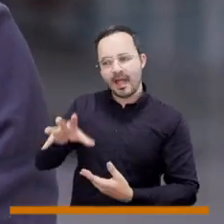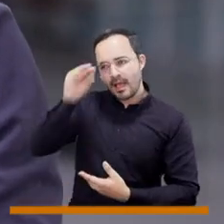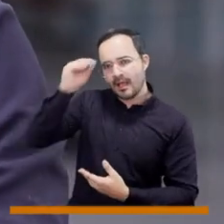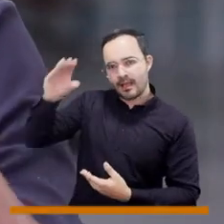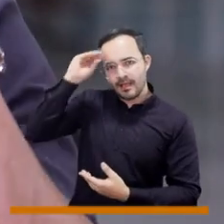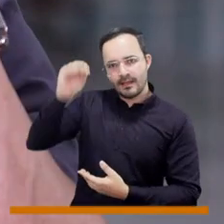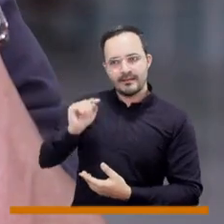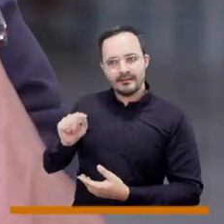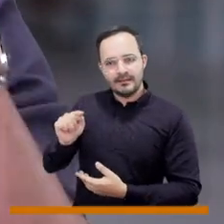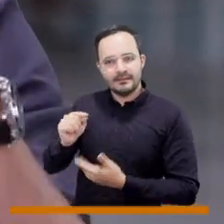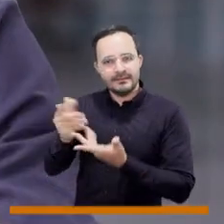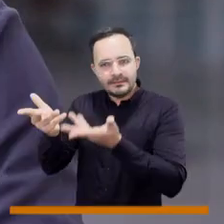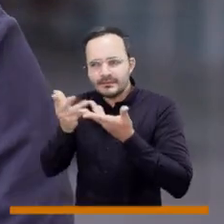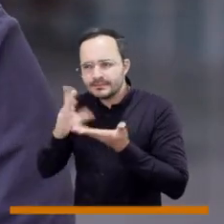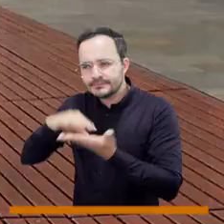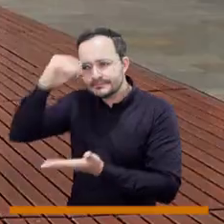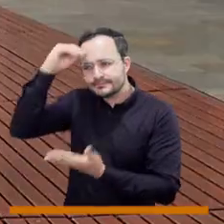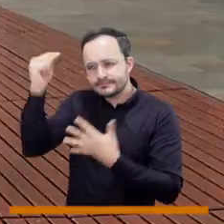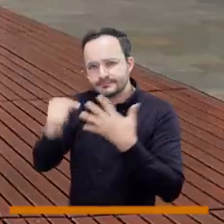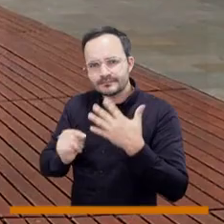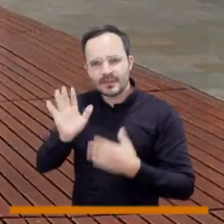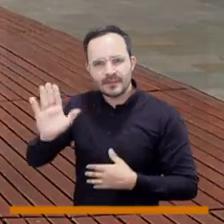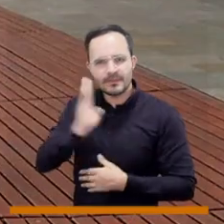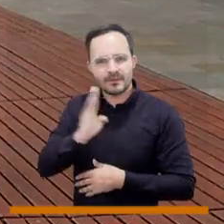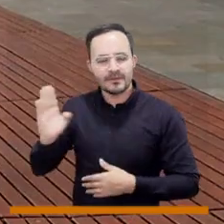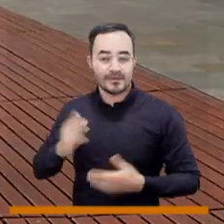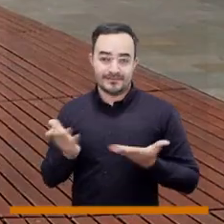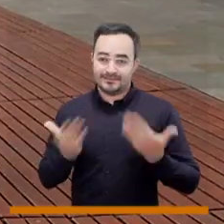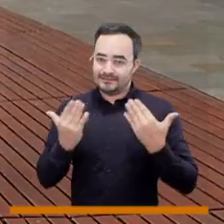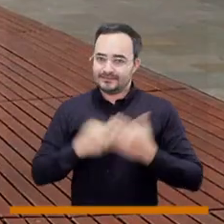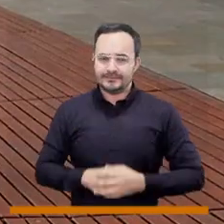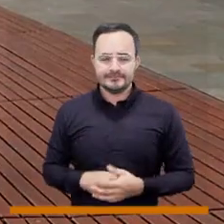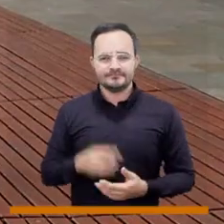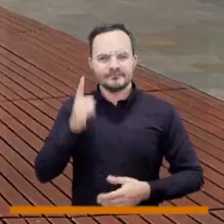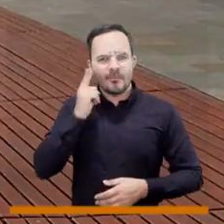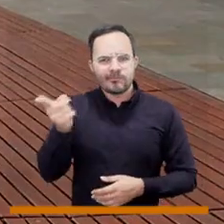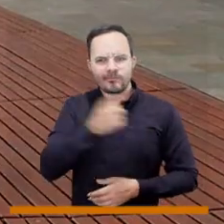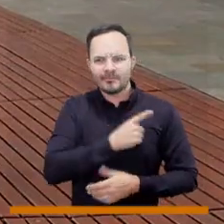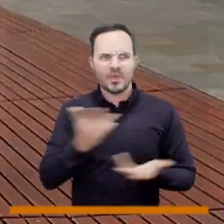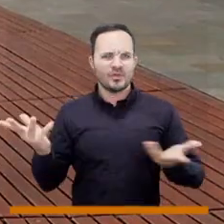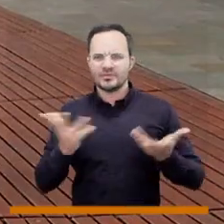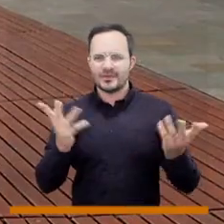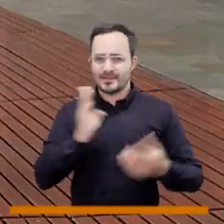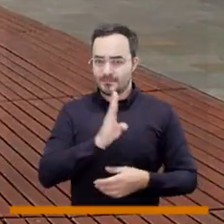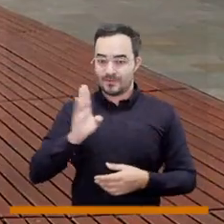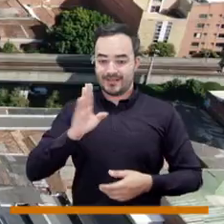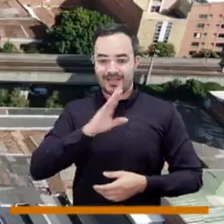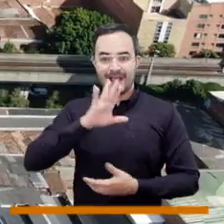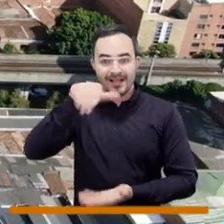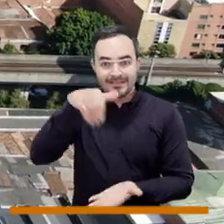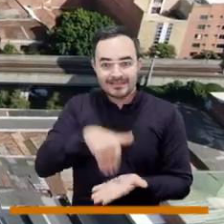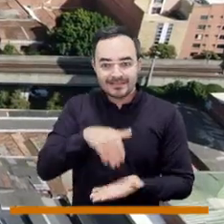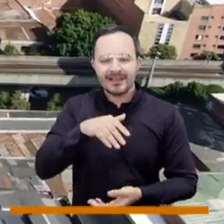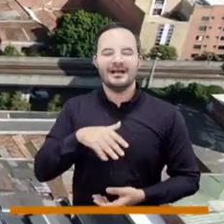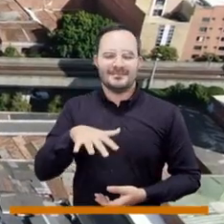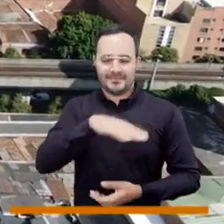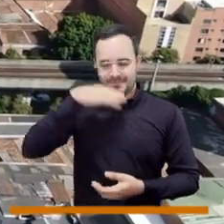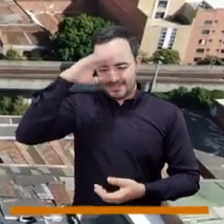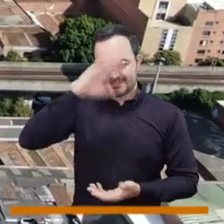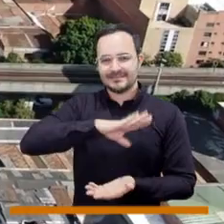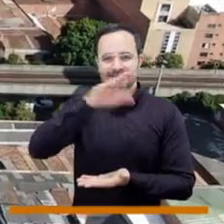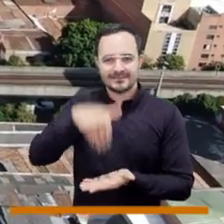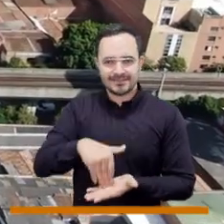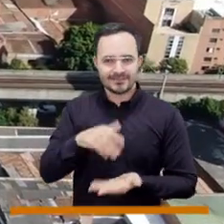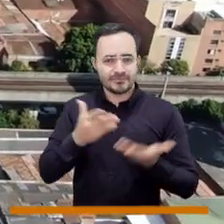Y yo sí les invito a todas las familias para que se acerquen. Está en todo el centro de la ciudad de Medellín. Acá hay un ambiente muy